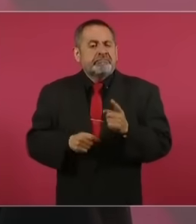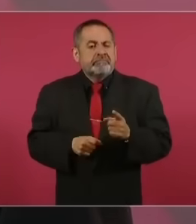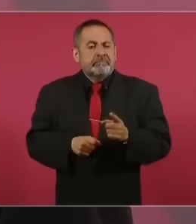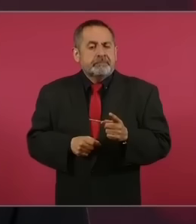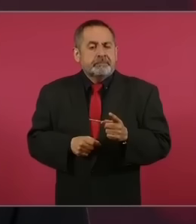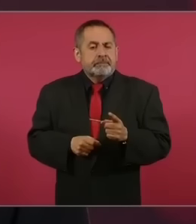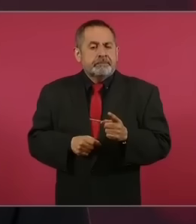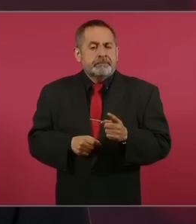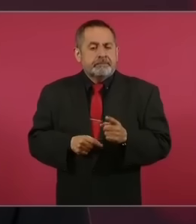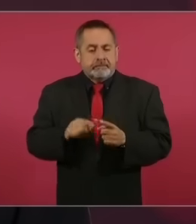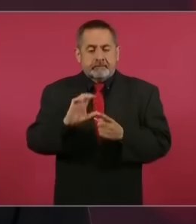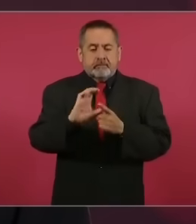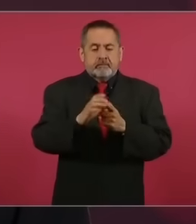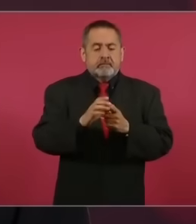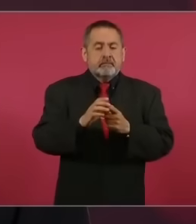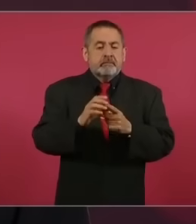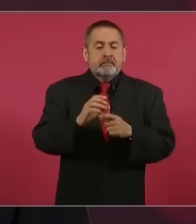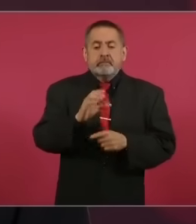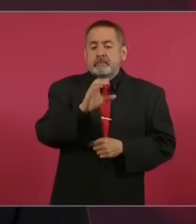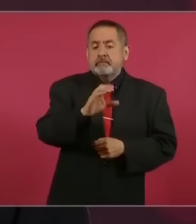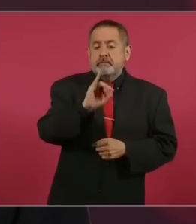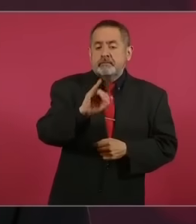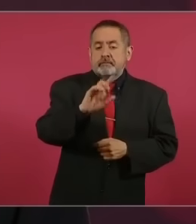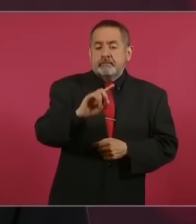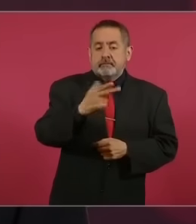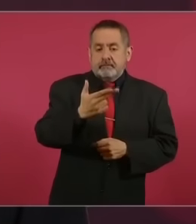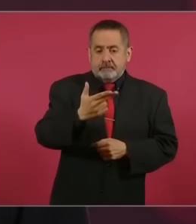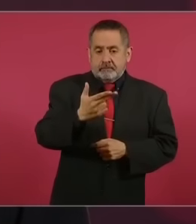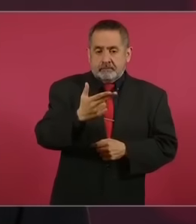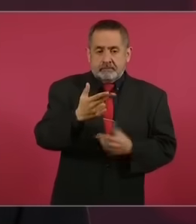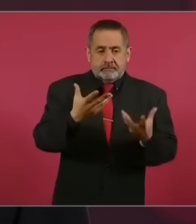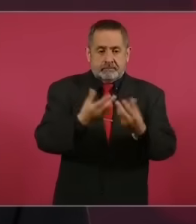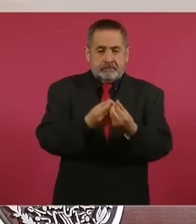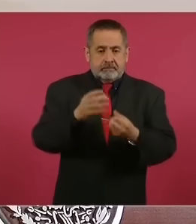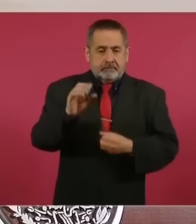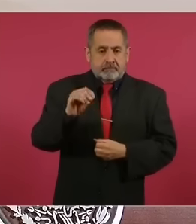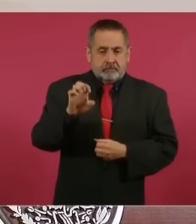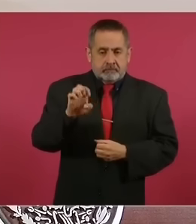la Comisión Interamericana de Derechos Humanos de la OEA